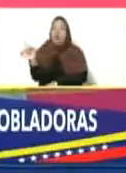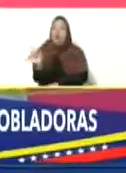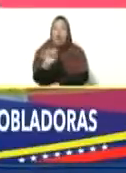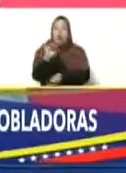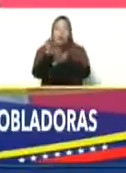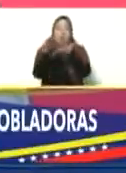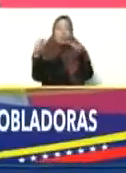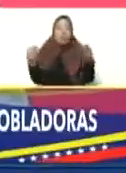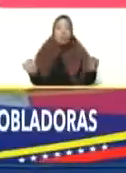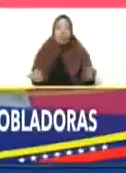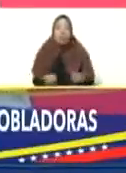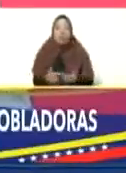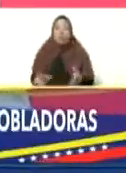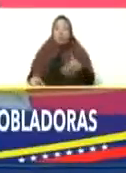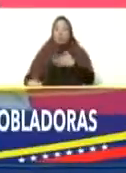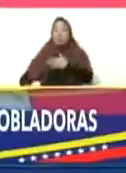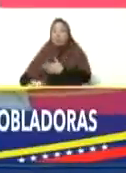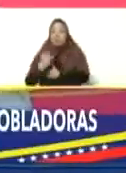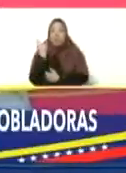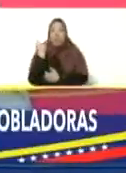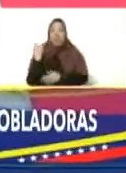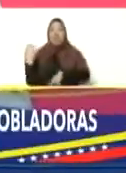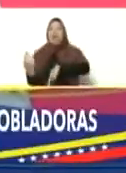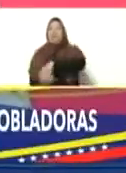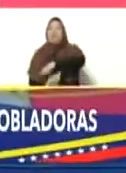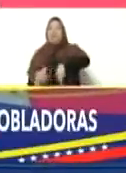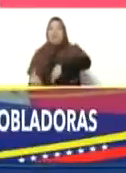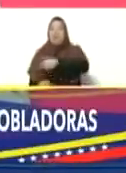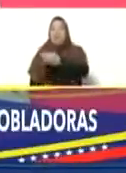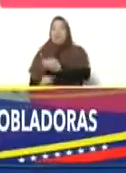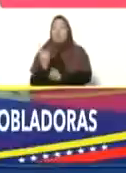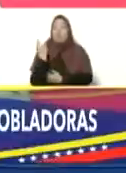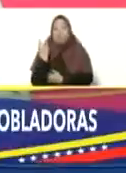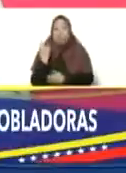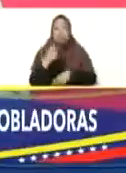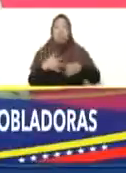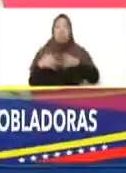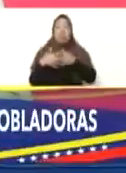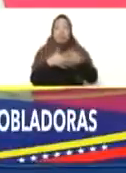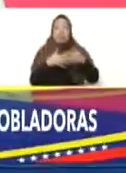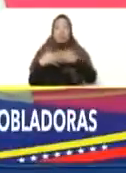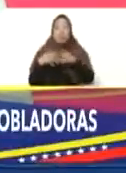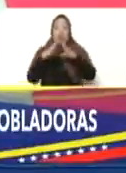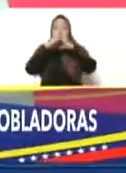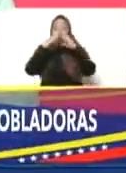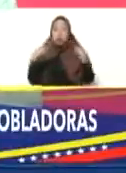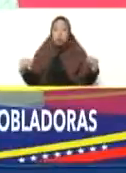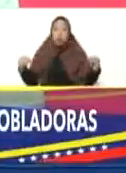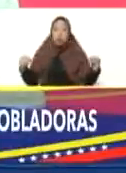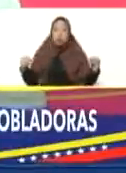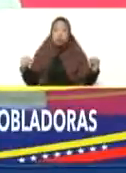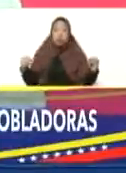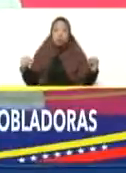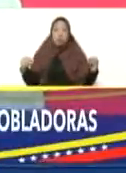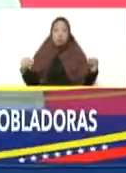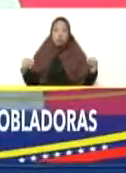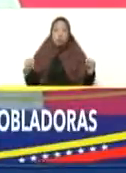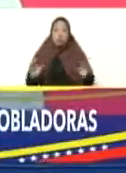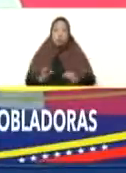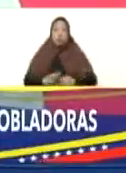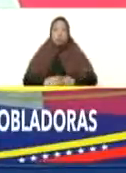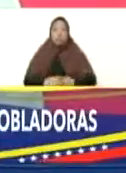mundo ha triunfado una contrarrevolución fascista y vienen con todo no me peleé